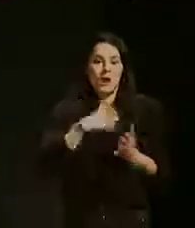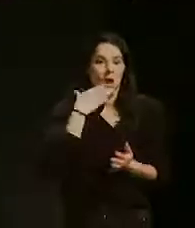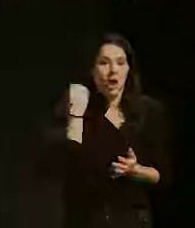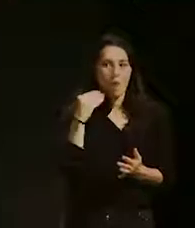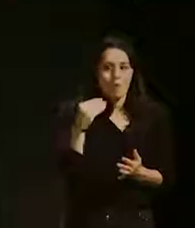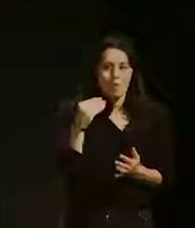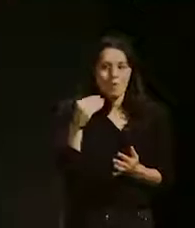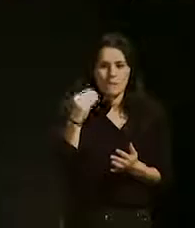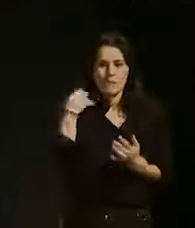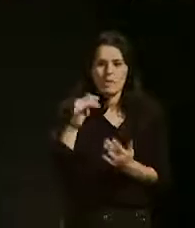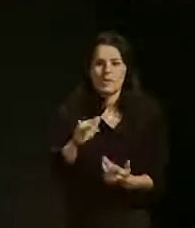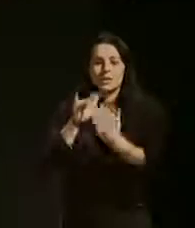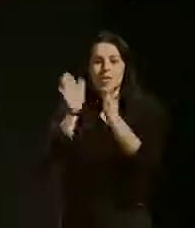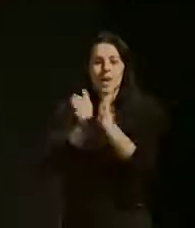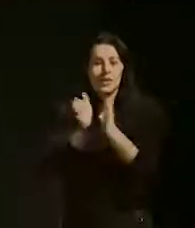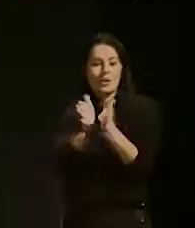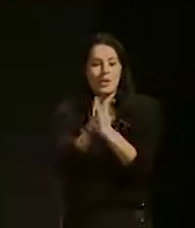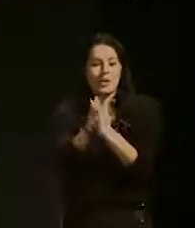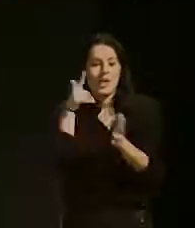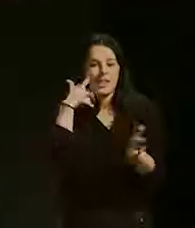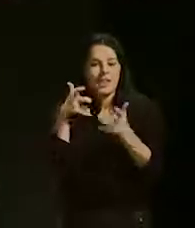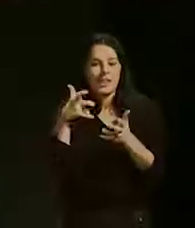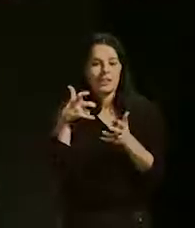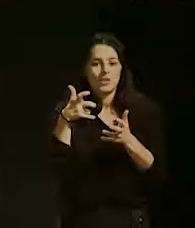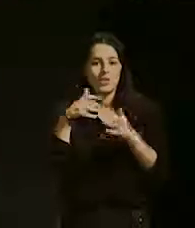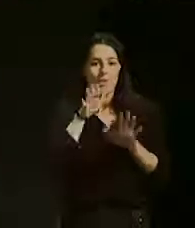19 años, una compañía de teatro contemporáneo